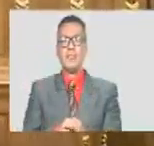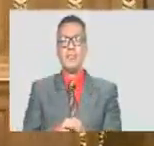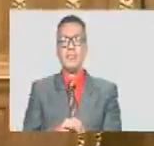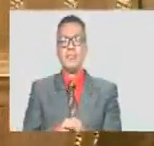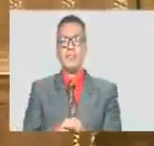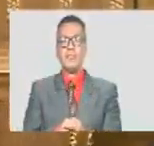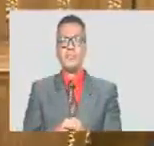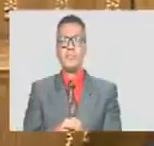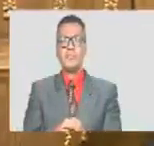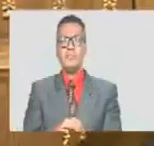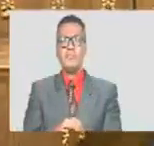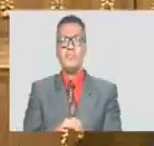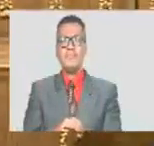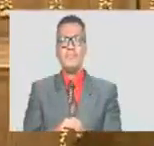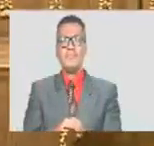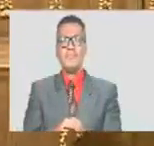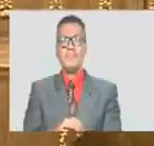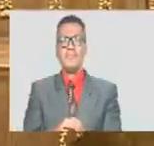Gracias a ustedes.